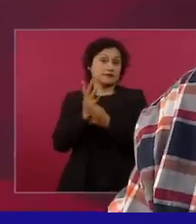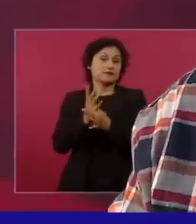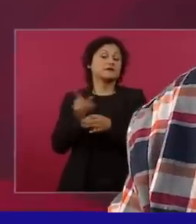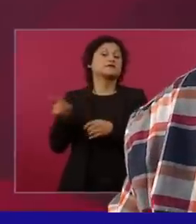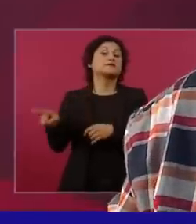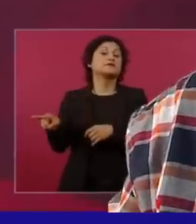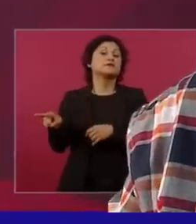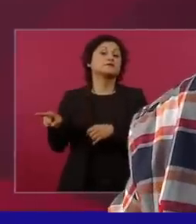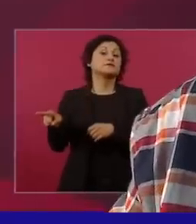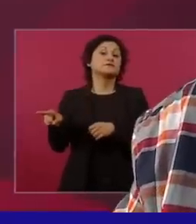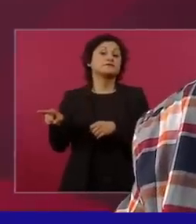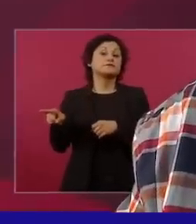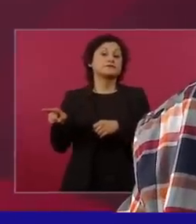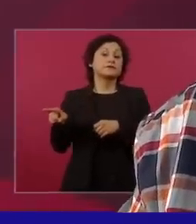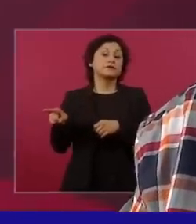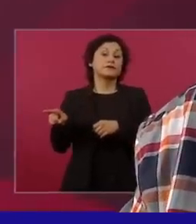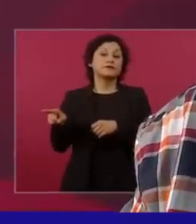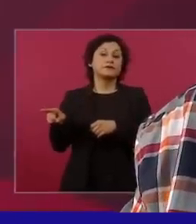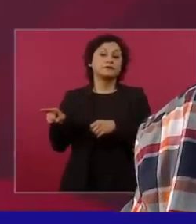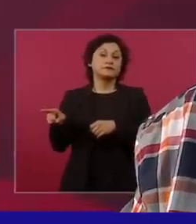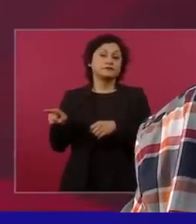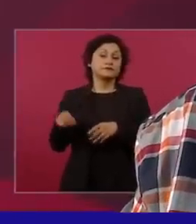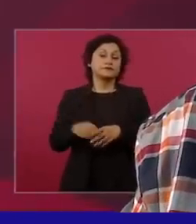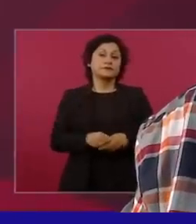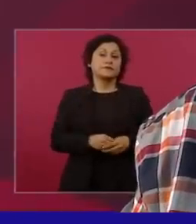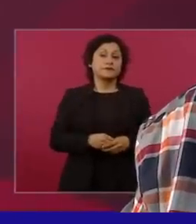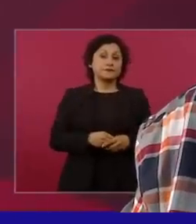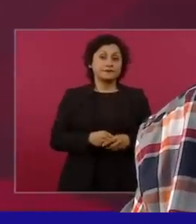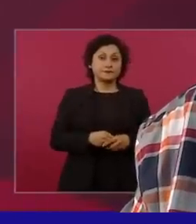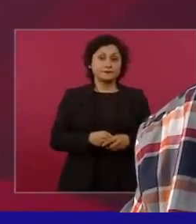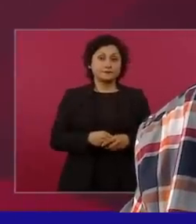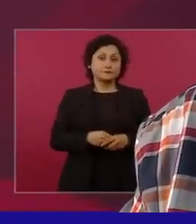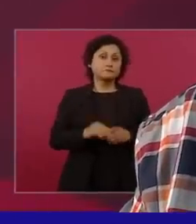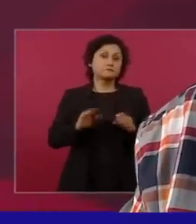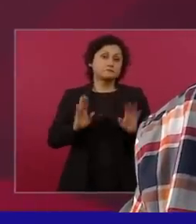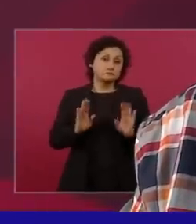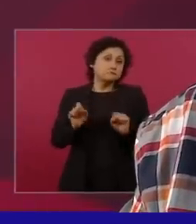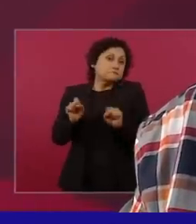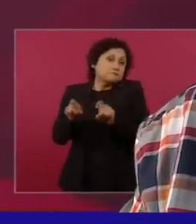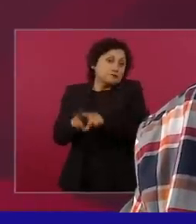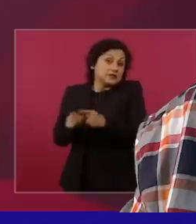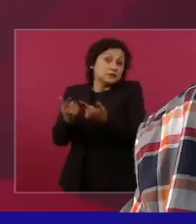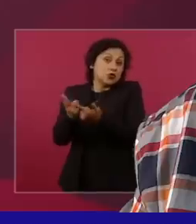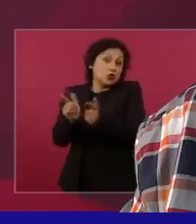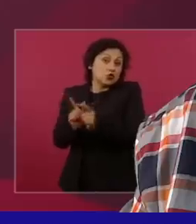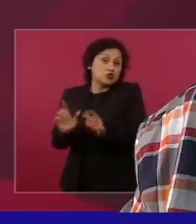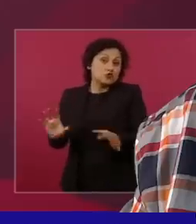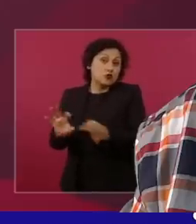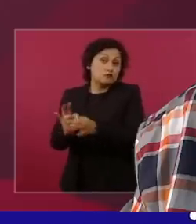pertenecía a su grupo.